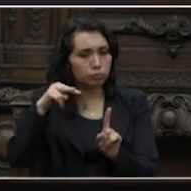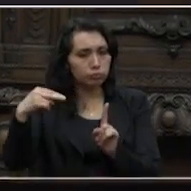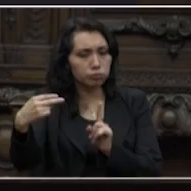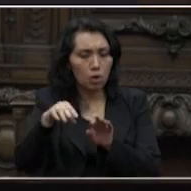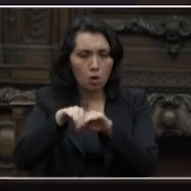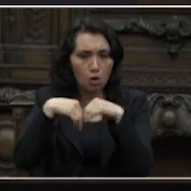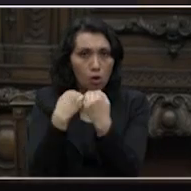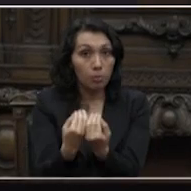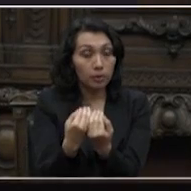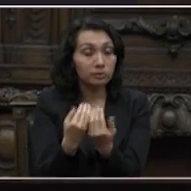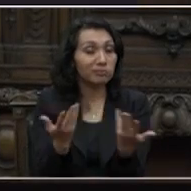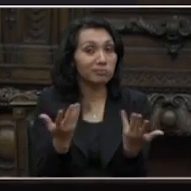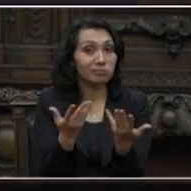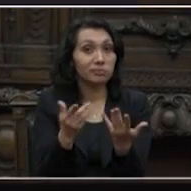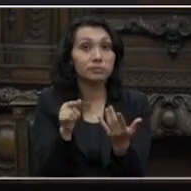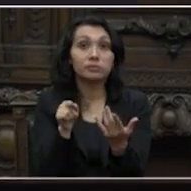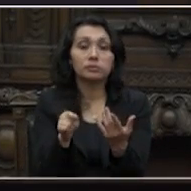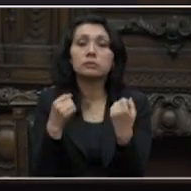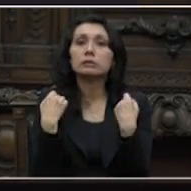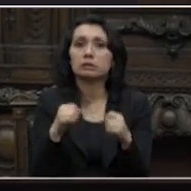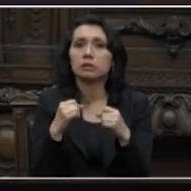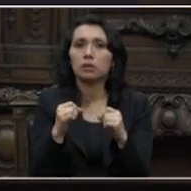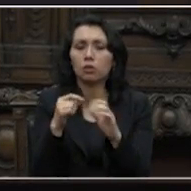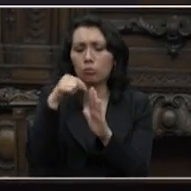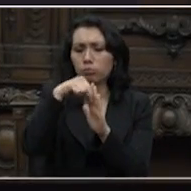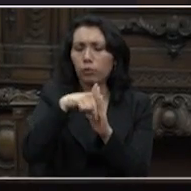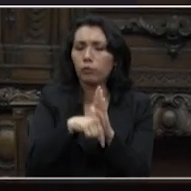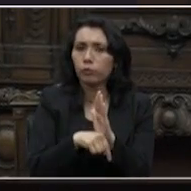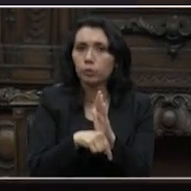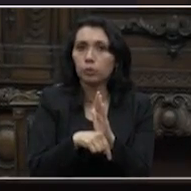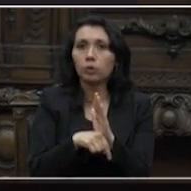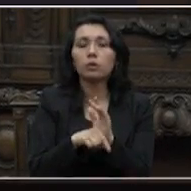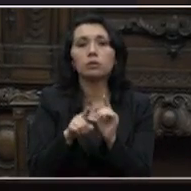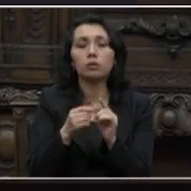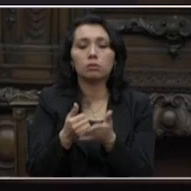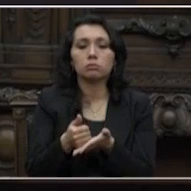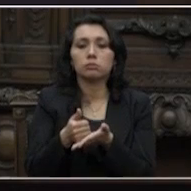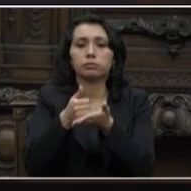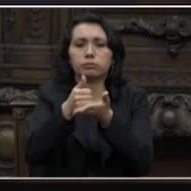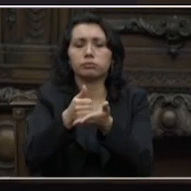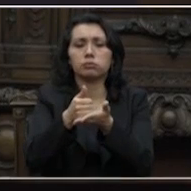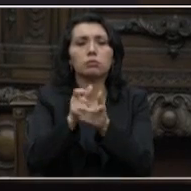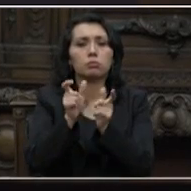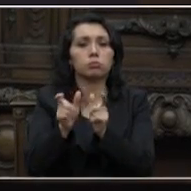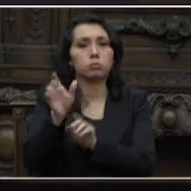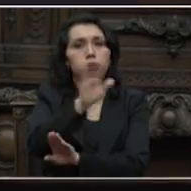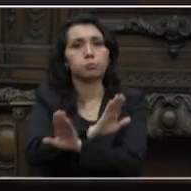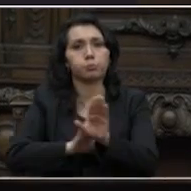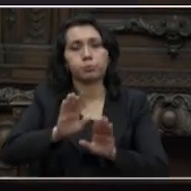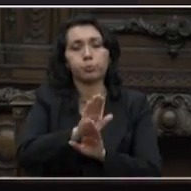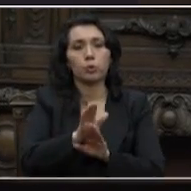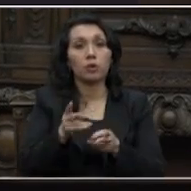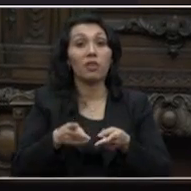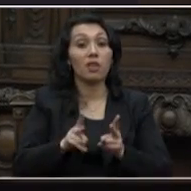dimensiones, lo que implica un ejercicio a profundidad de elevar la tutela y protección